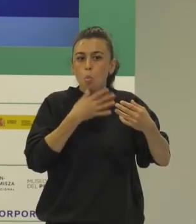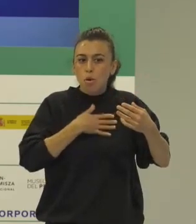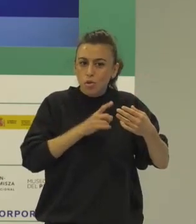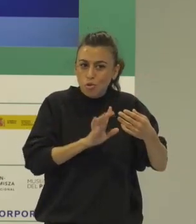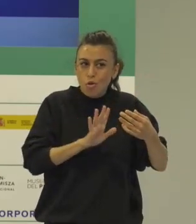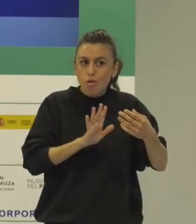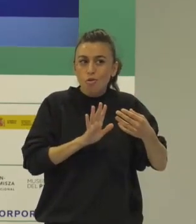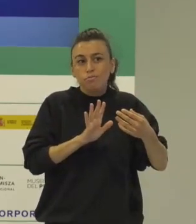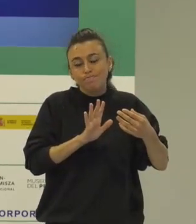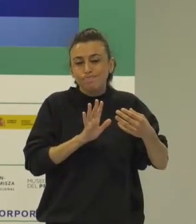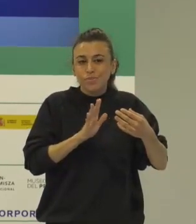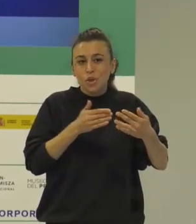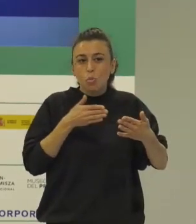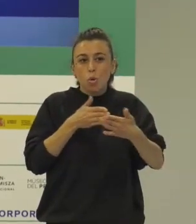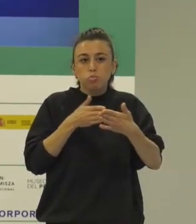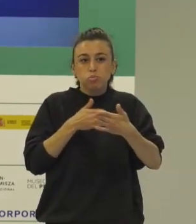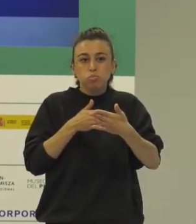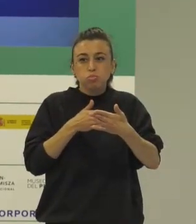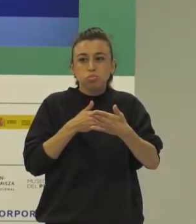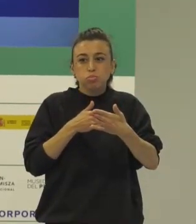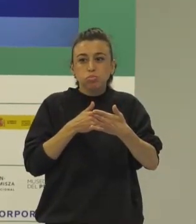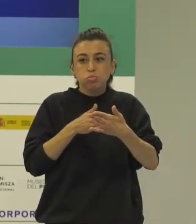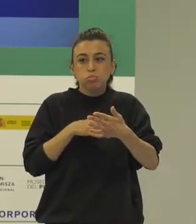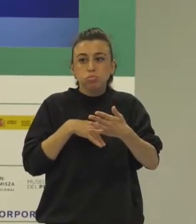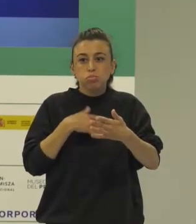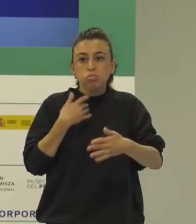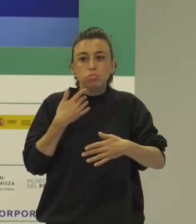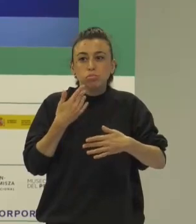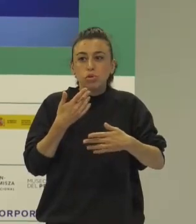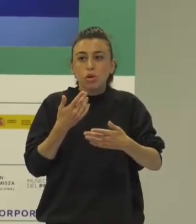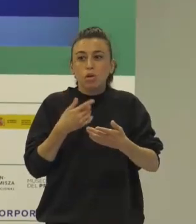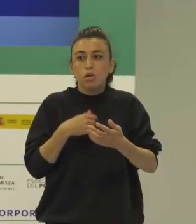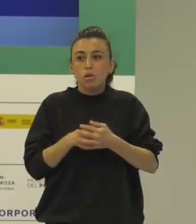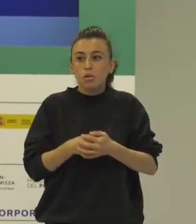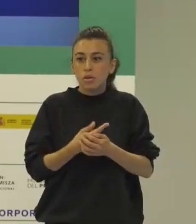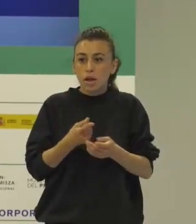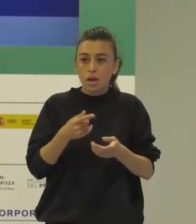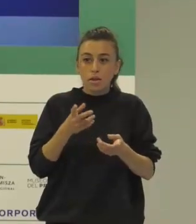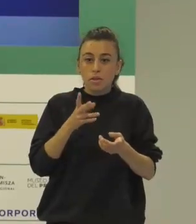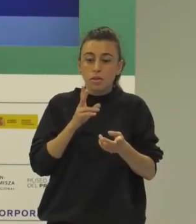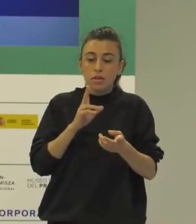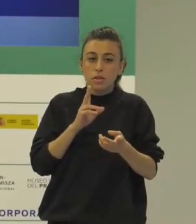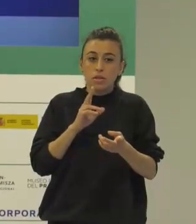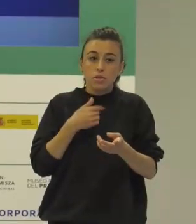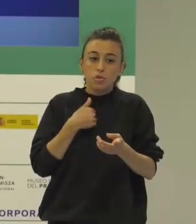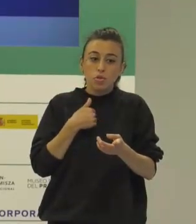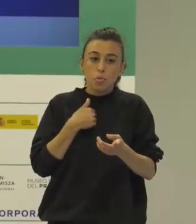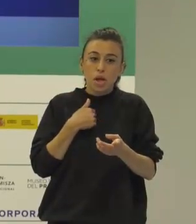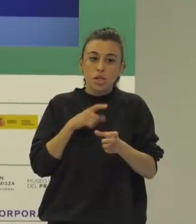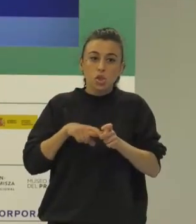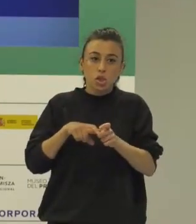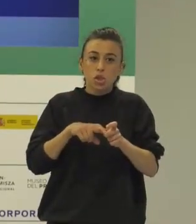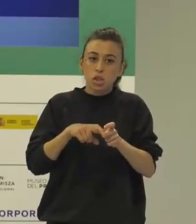salida. No sé si te respondí la pregunta. Bueno, lo dejamos aquí. Me solidarizo con vuestra. Vale.